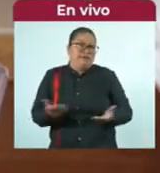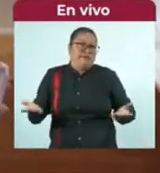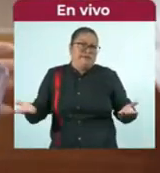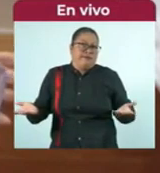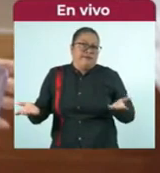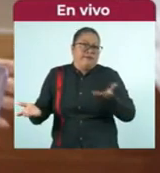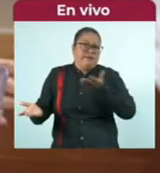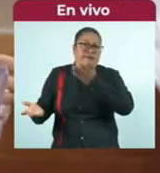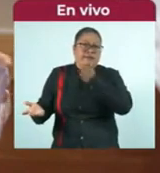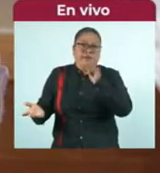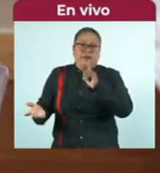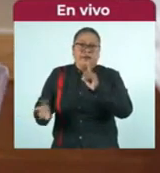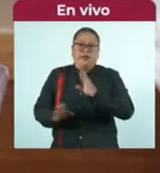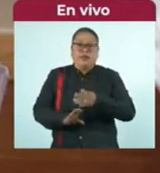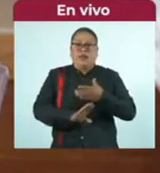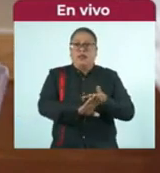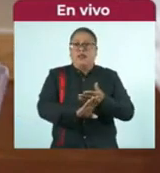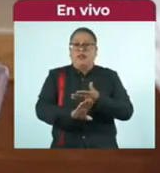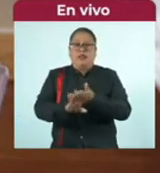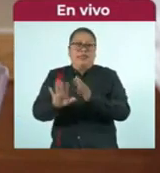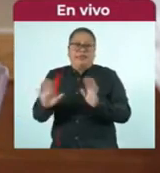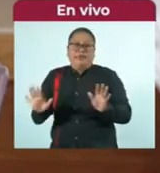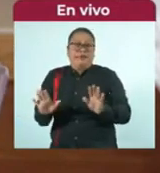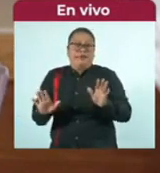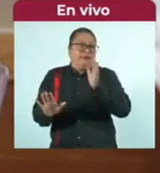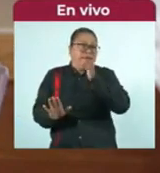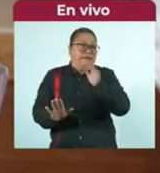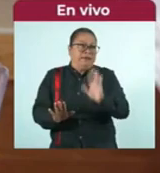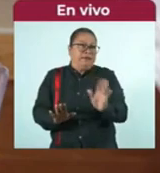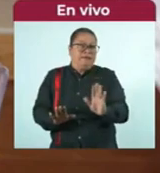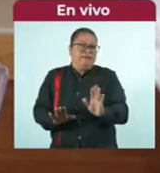podemos vetar a nadie. Ahí están